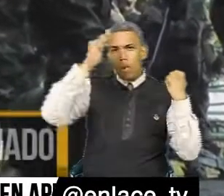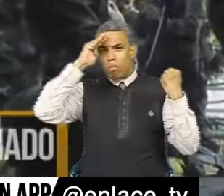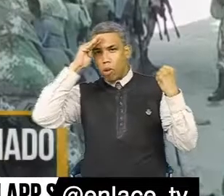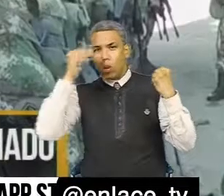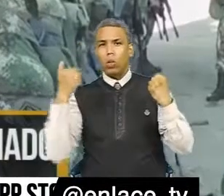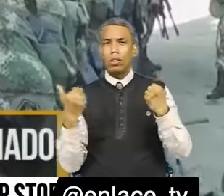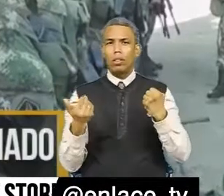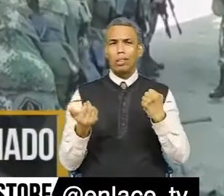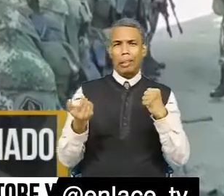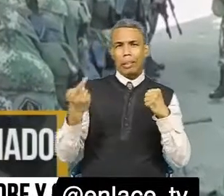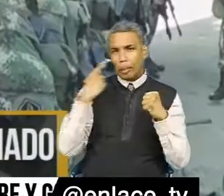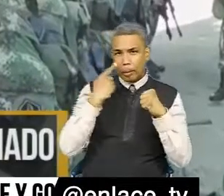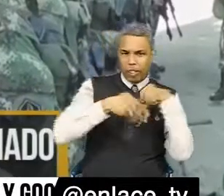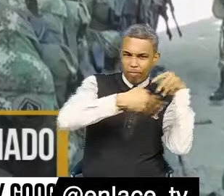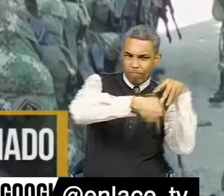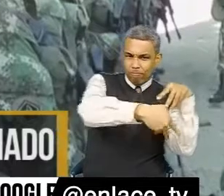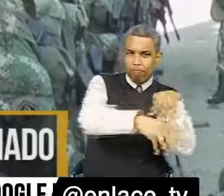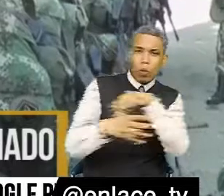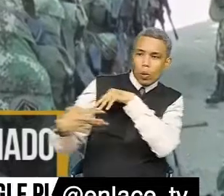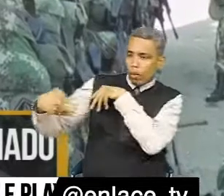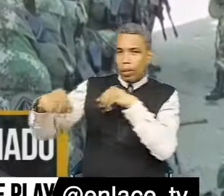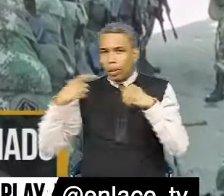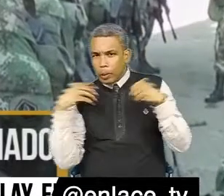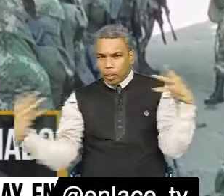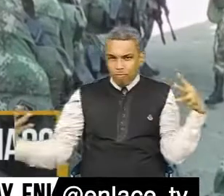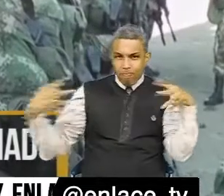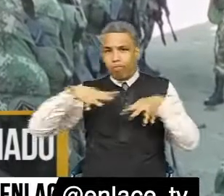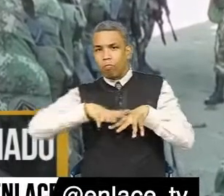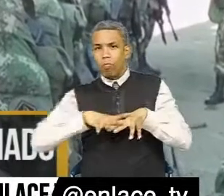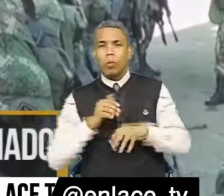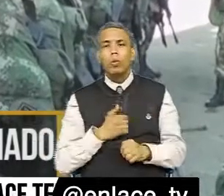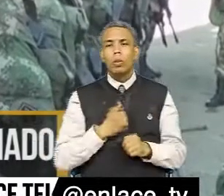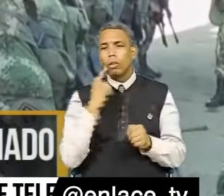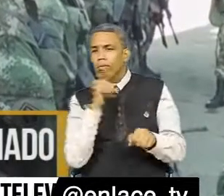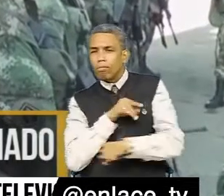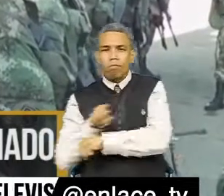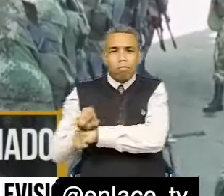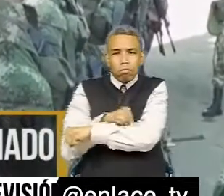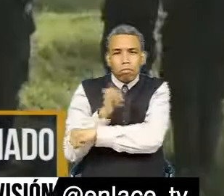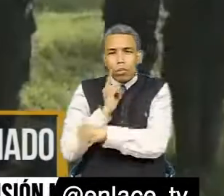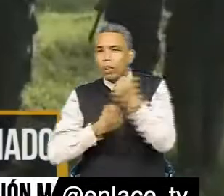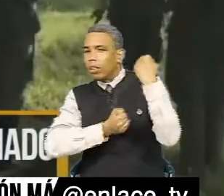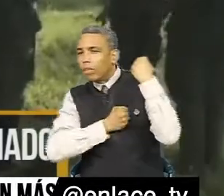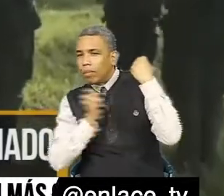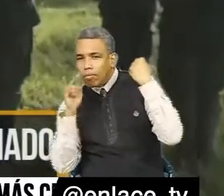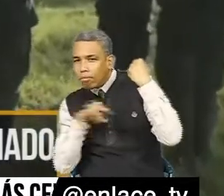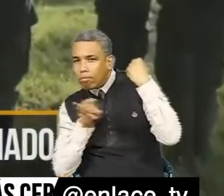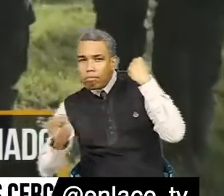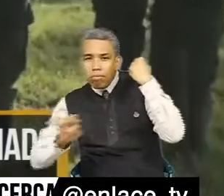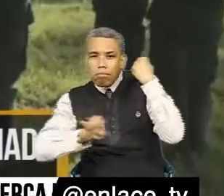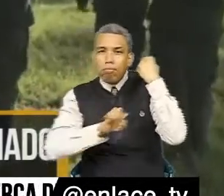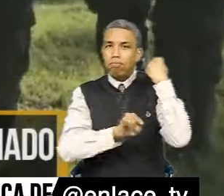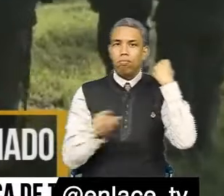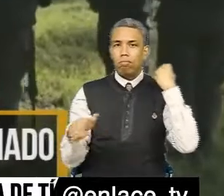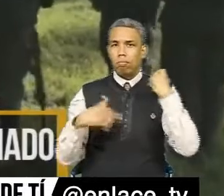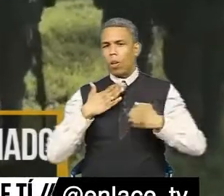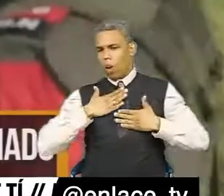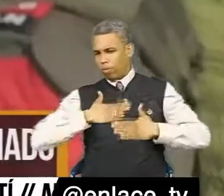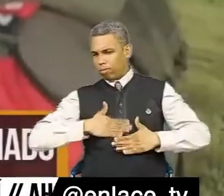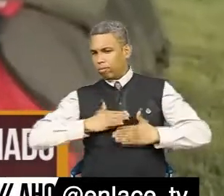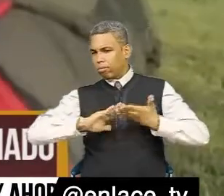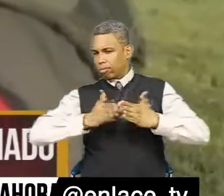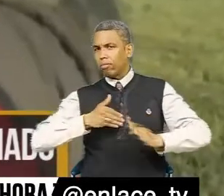hacen presencia a los uniformados del ejército policía nacional en zonas de alto riesgo y que serían objeto del paro armado de la ln ha